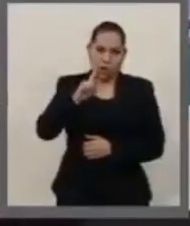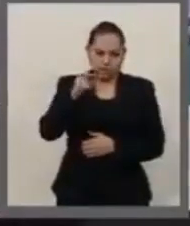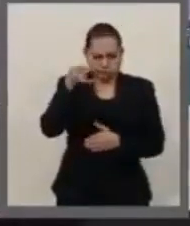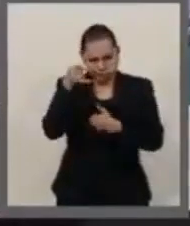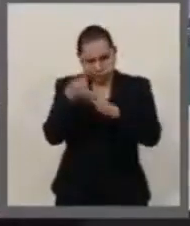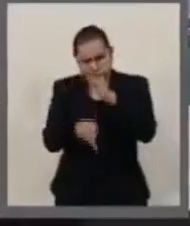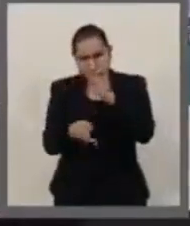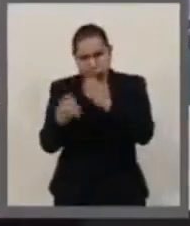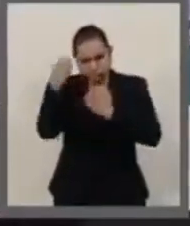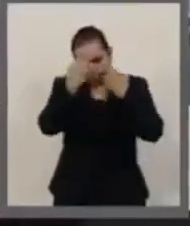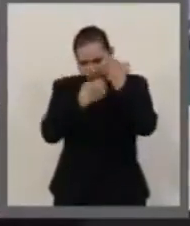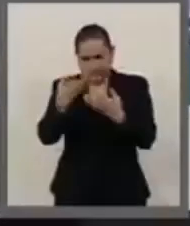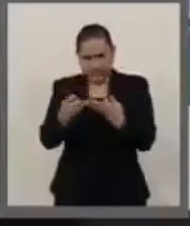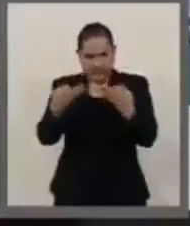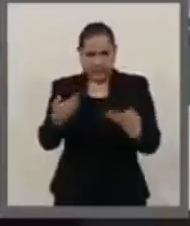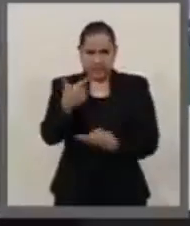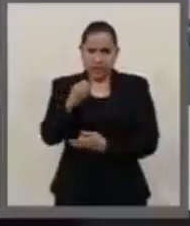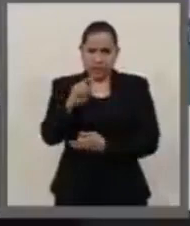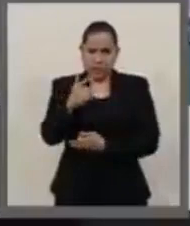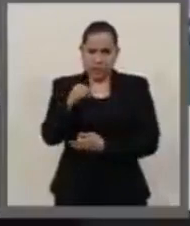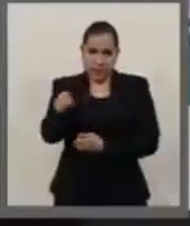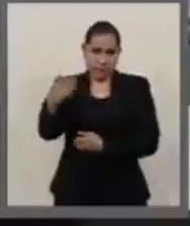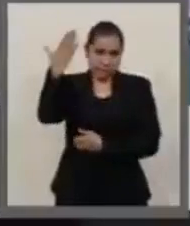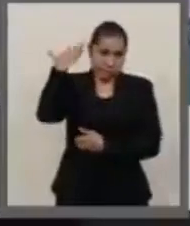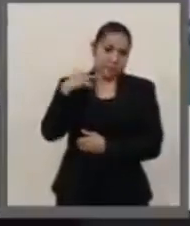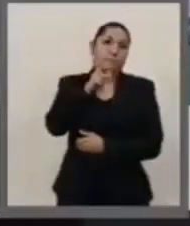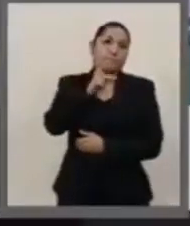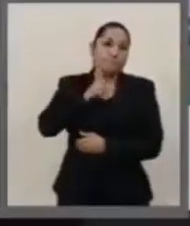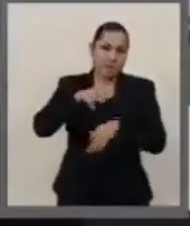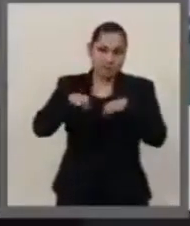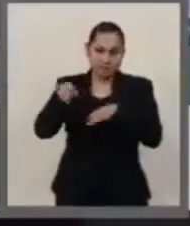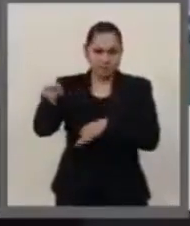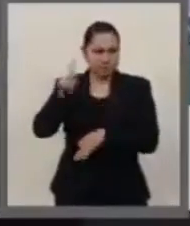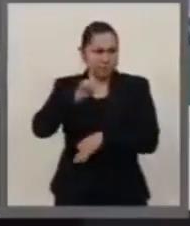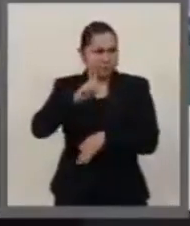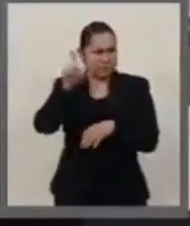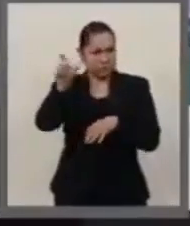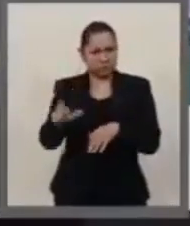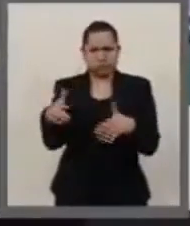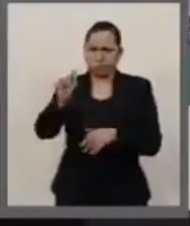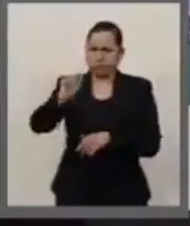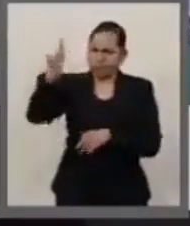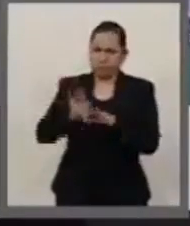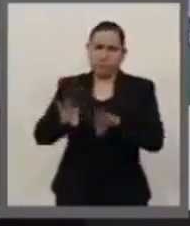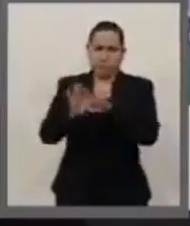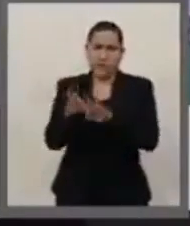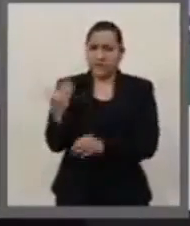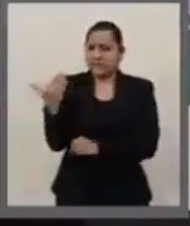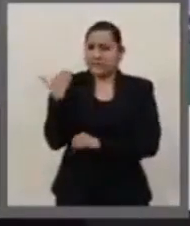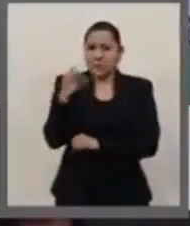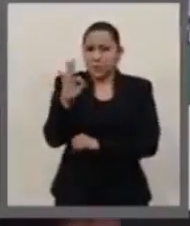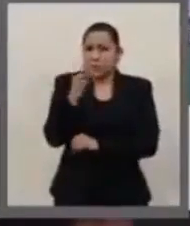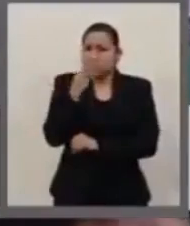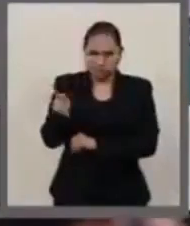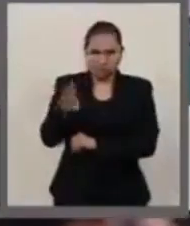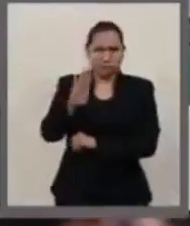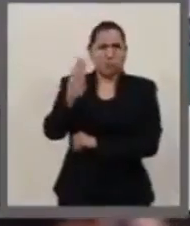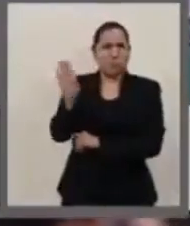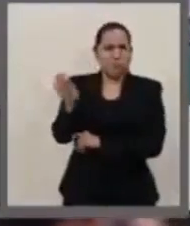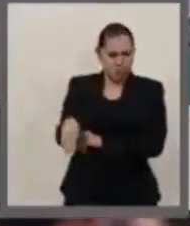que trabajó toda su vida en Petróleos Mexicanos, una luchadora excepcional, compañera nuestra del movimiento, una